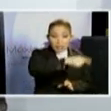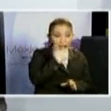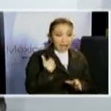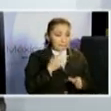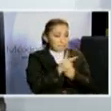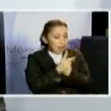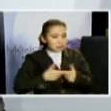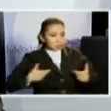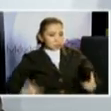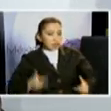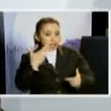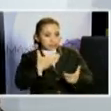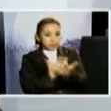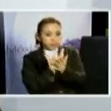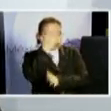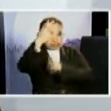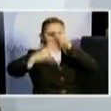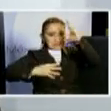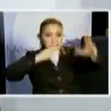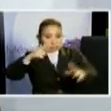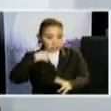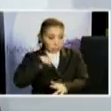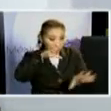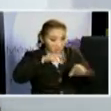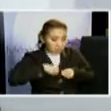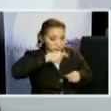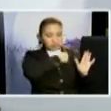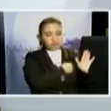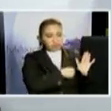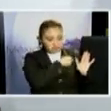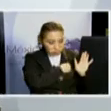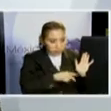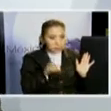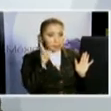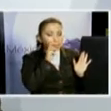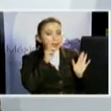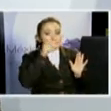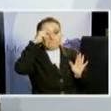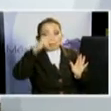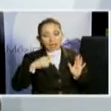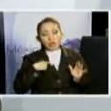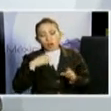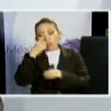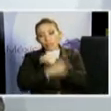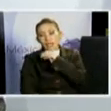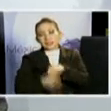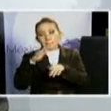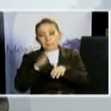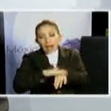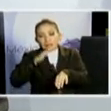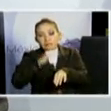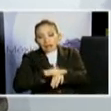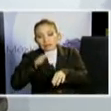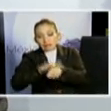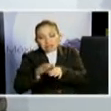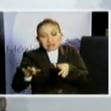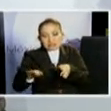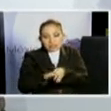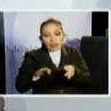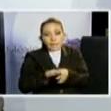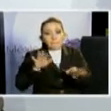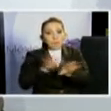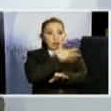de efecto invernadero asuman compromisos vinculantes y verificables, México será afectado cada vez más y de forma más dura por